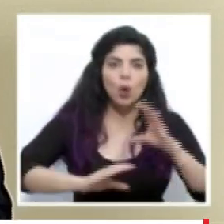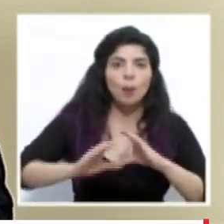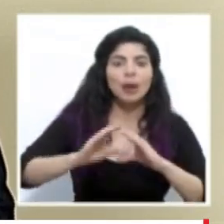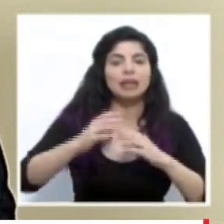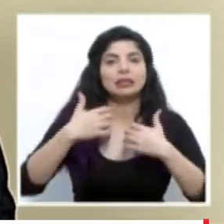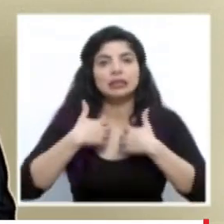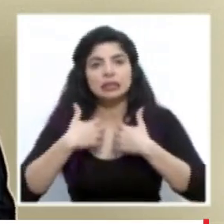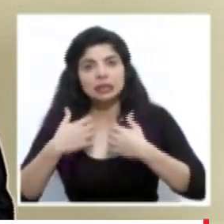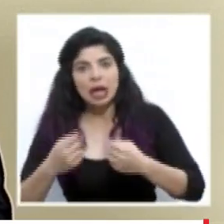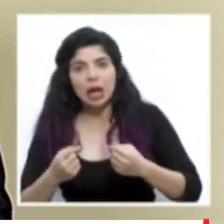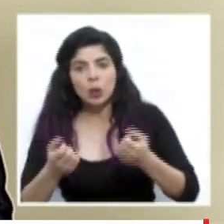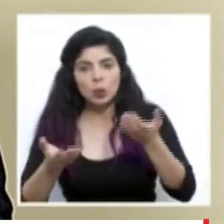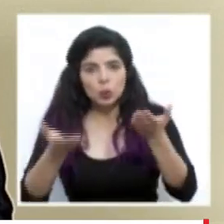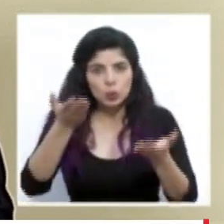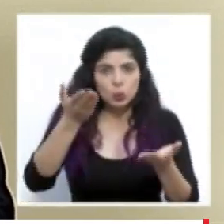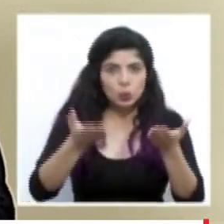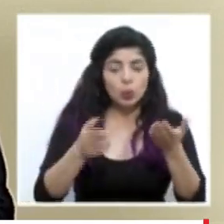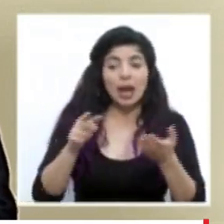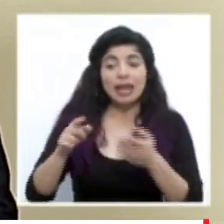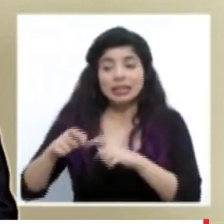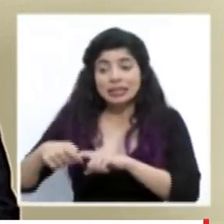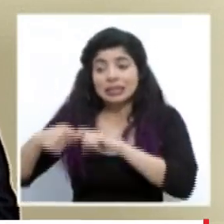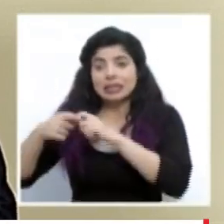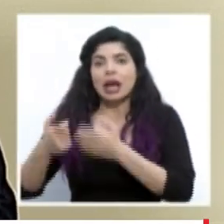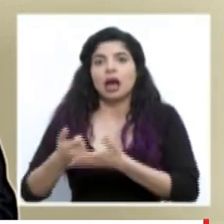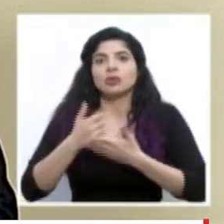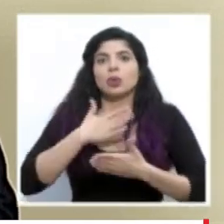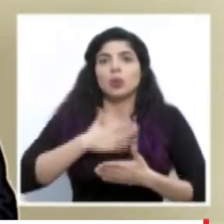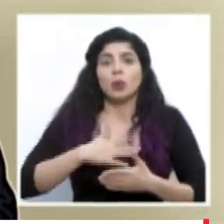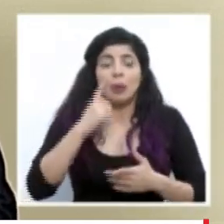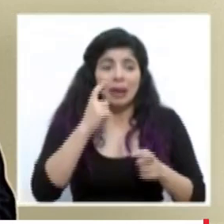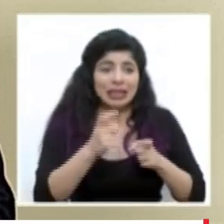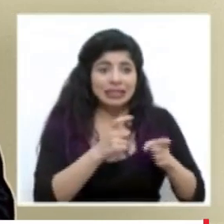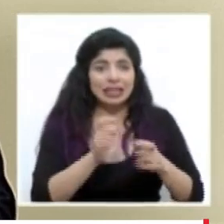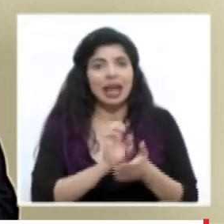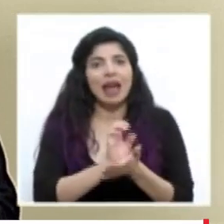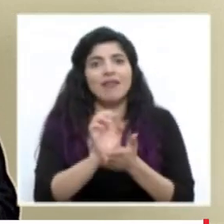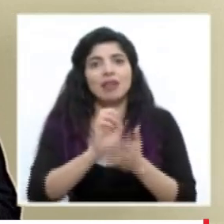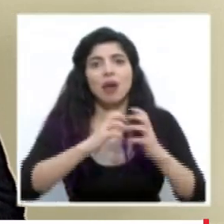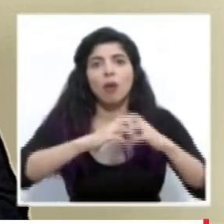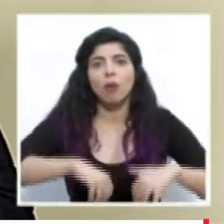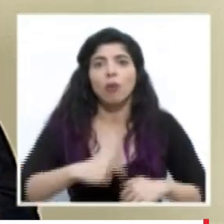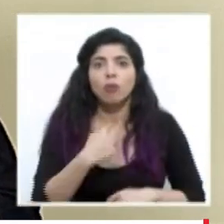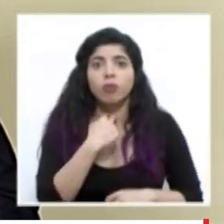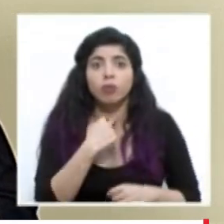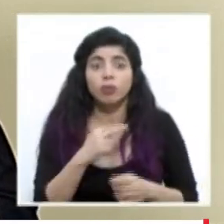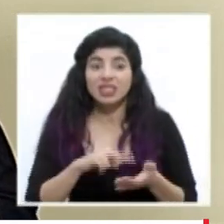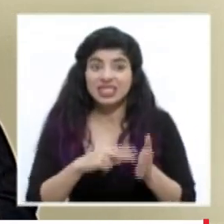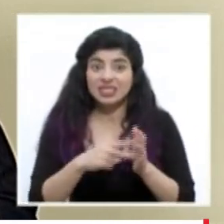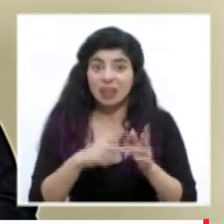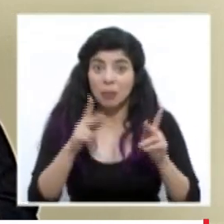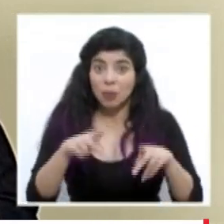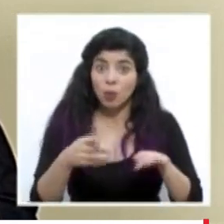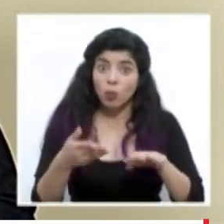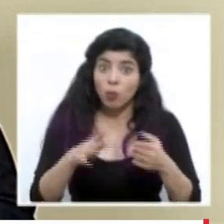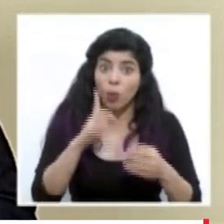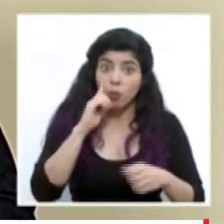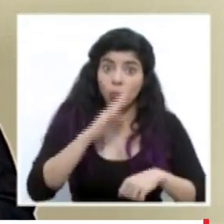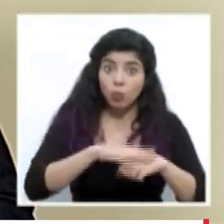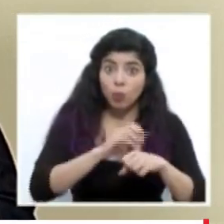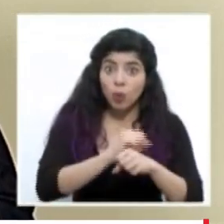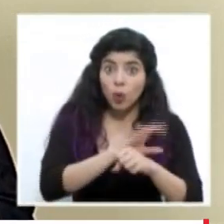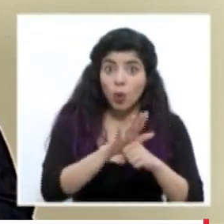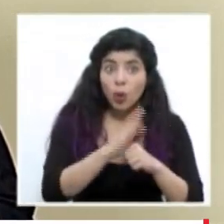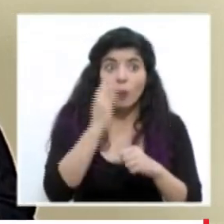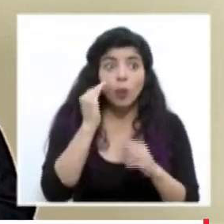situación sanitaria, y esto ha sido un respiro para no llegar al colapso inminente, donde ya no es que se mueren gente por COVID-19 por no